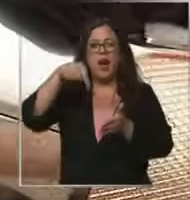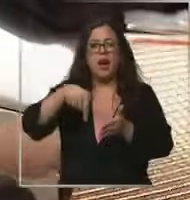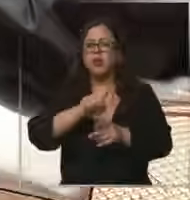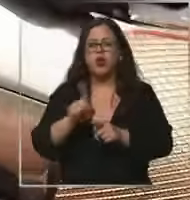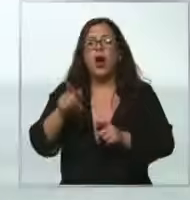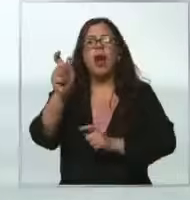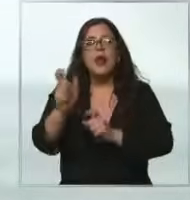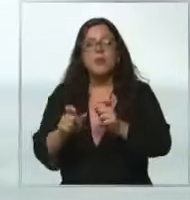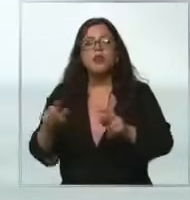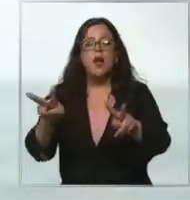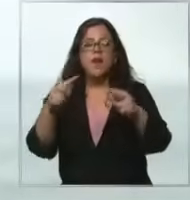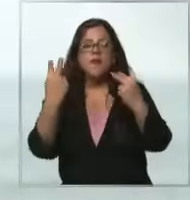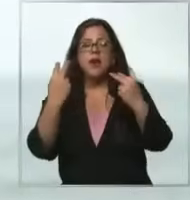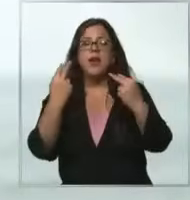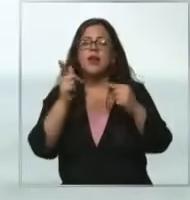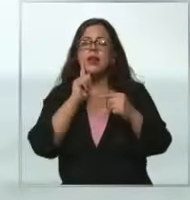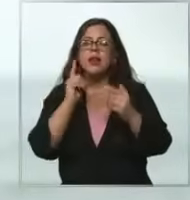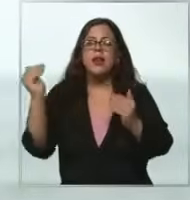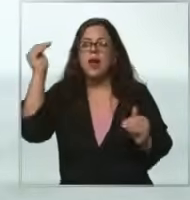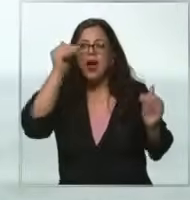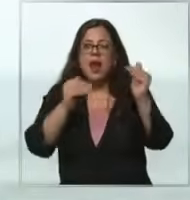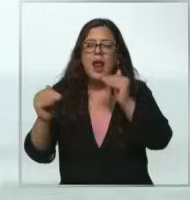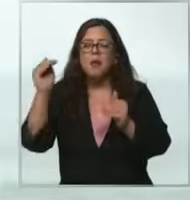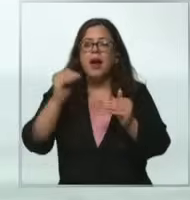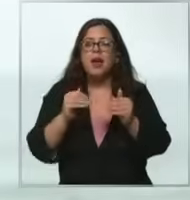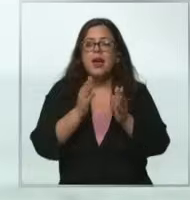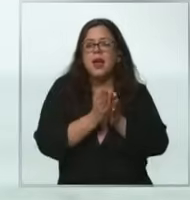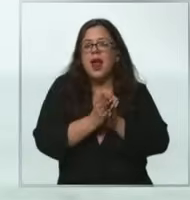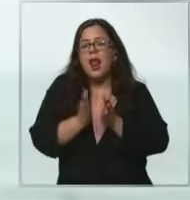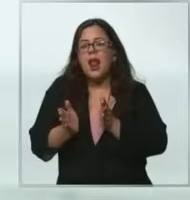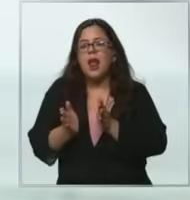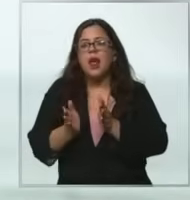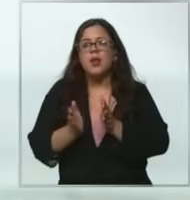me ve que tienen la playa acá al lado.